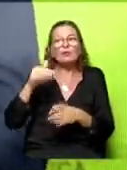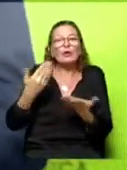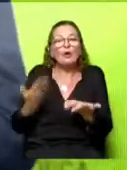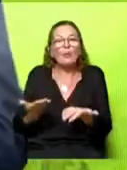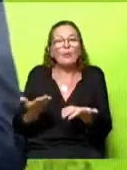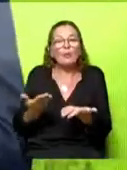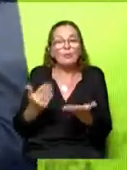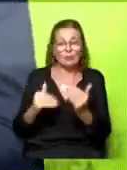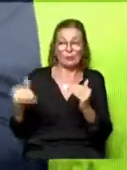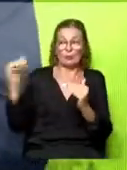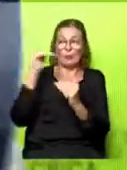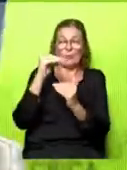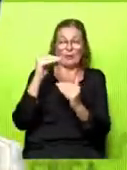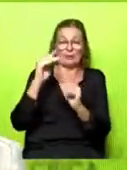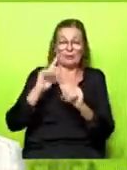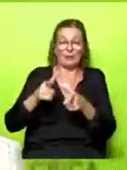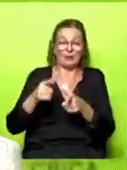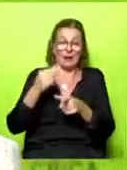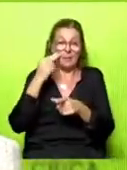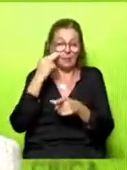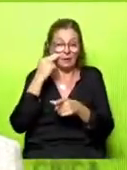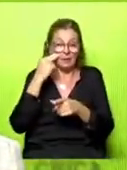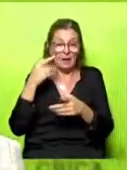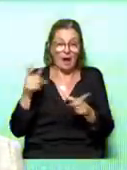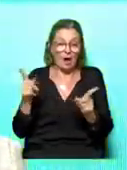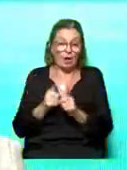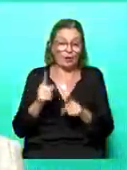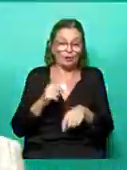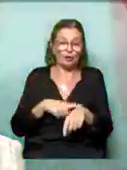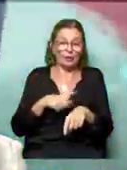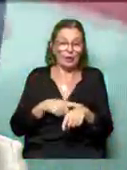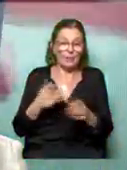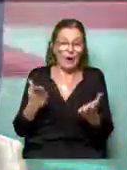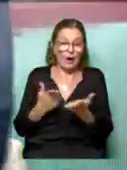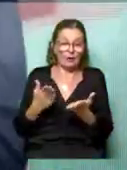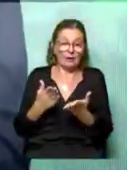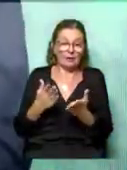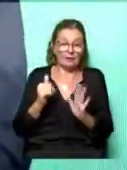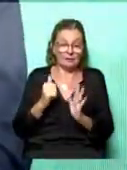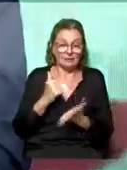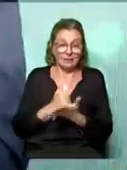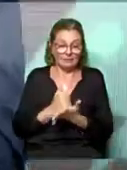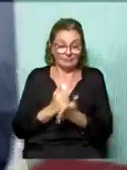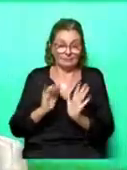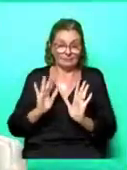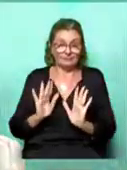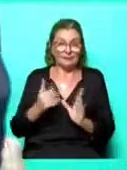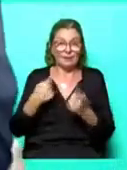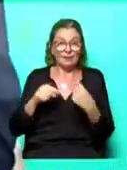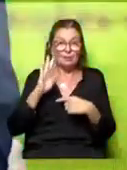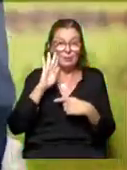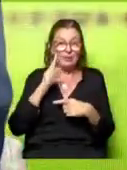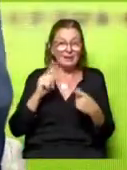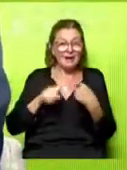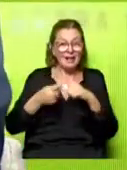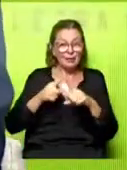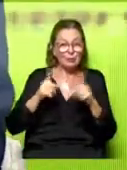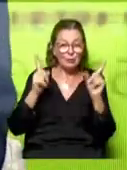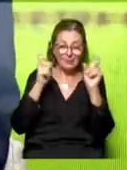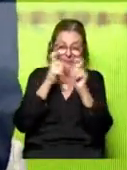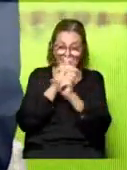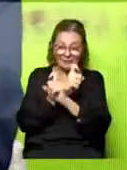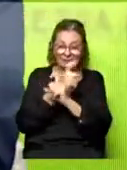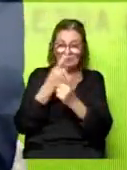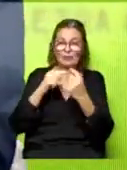muy superior, tal vez, al perjuicio de cortísimo plazo que estamos considerando ahora, si existe. Entonces me parece que la discusión es un poco más compleja y